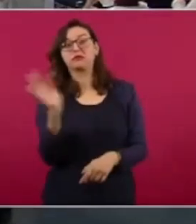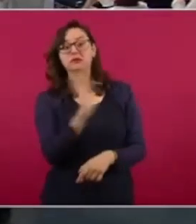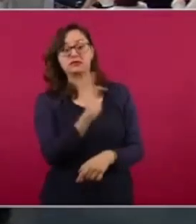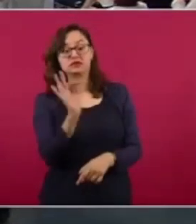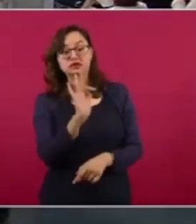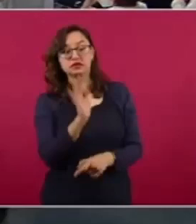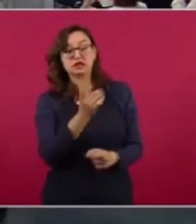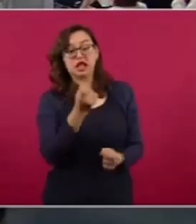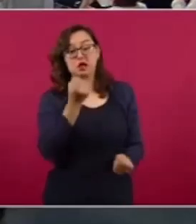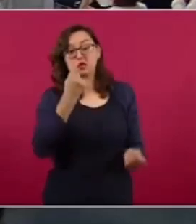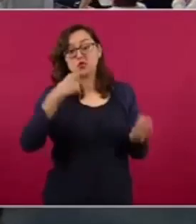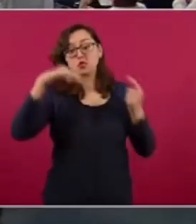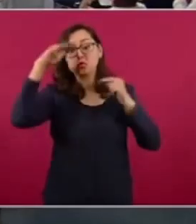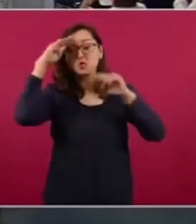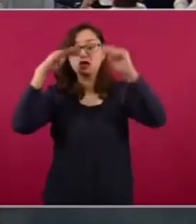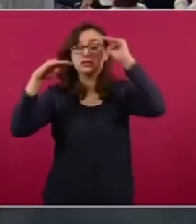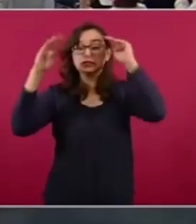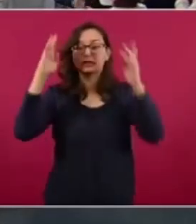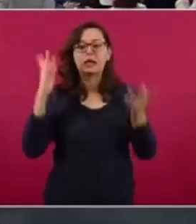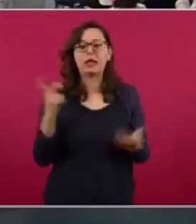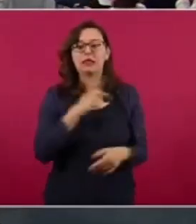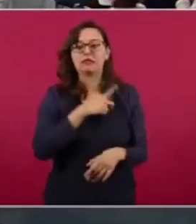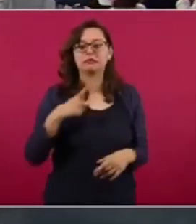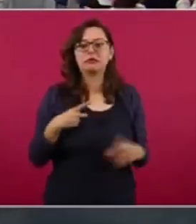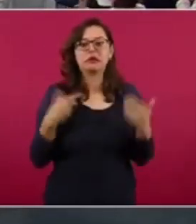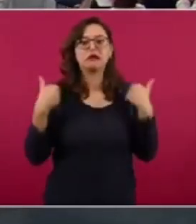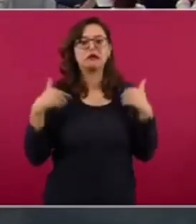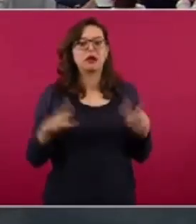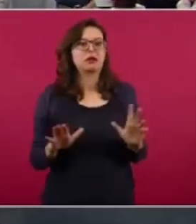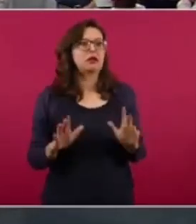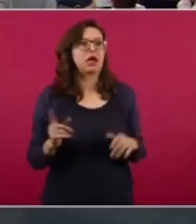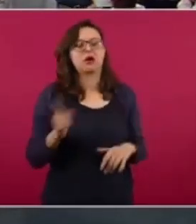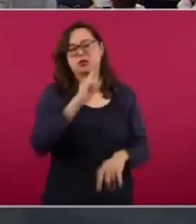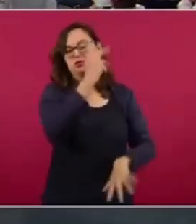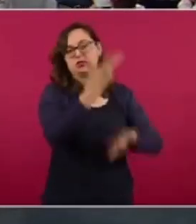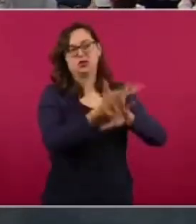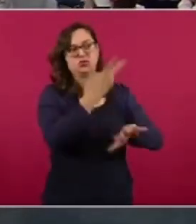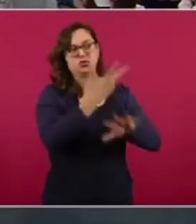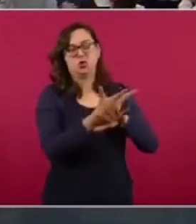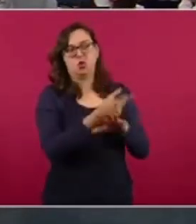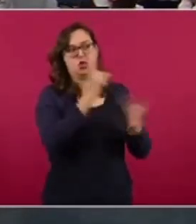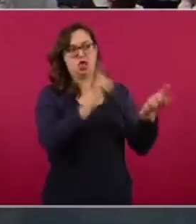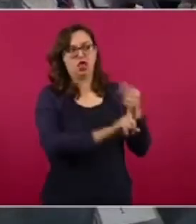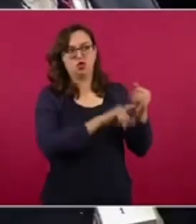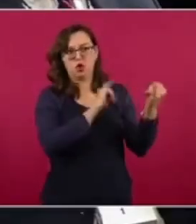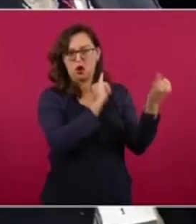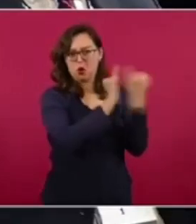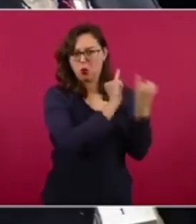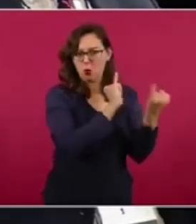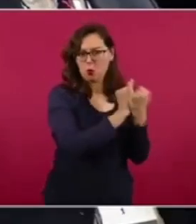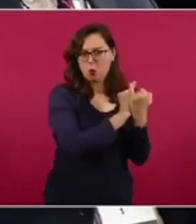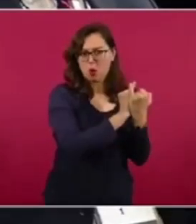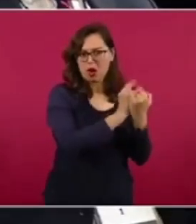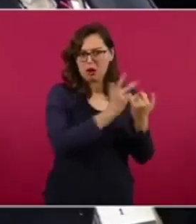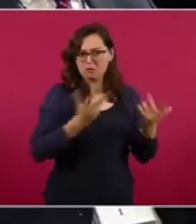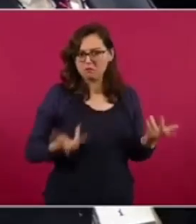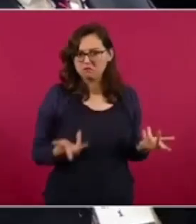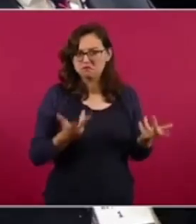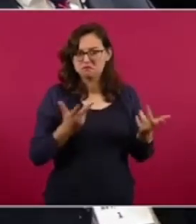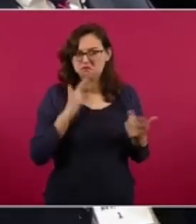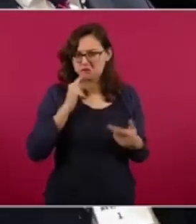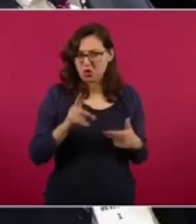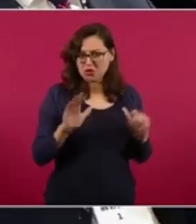ir a una especie como Estados Unidos, de unos comicios primarios, a unas internas. Entonces, ¿sería mejor una encuesta que algo abierto?